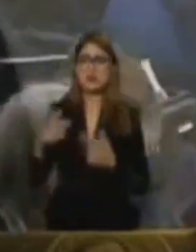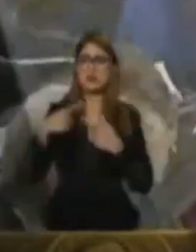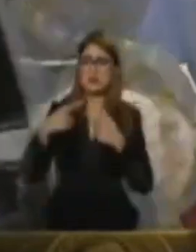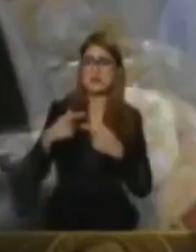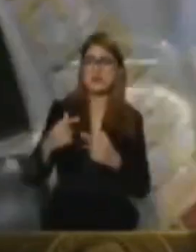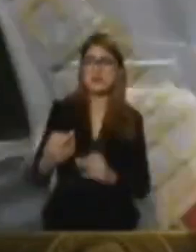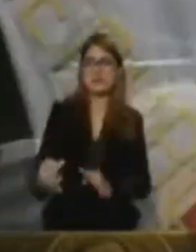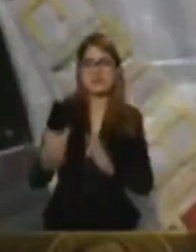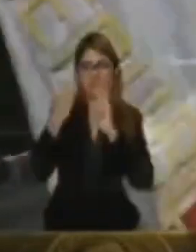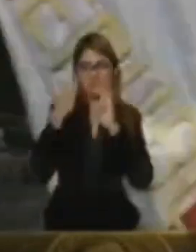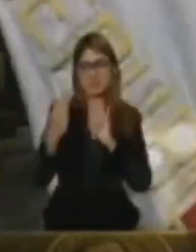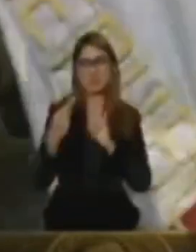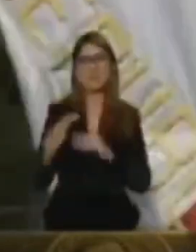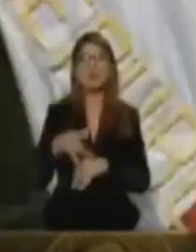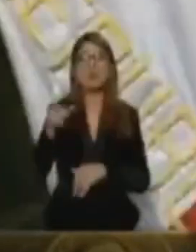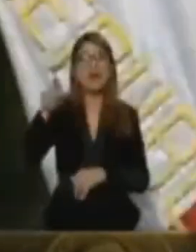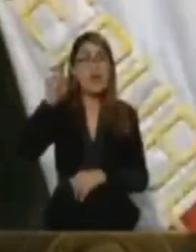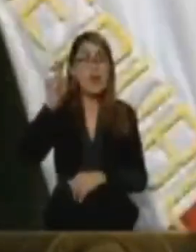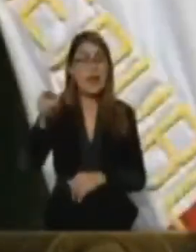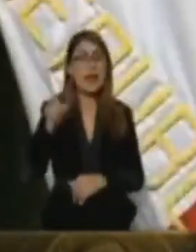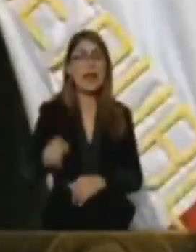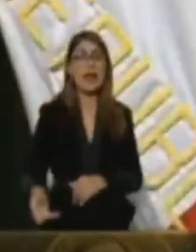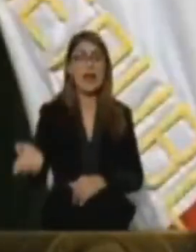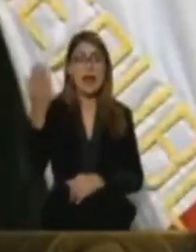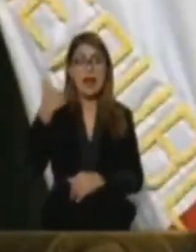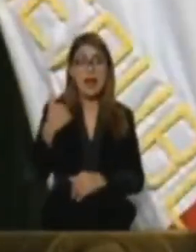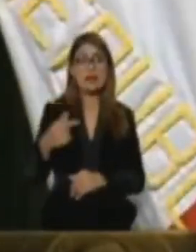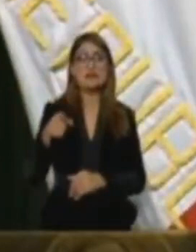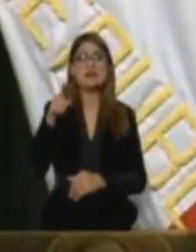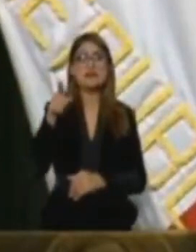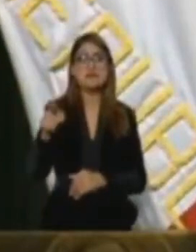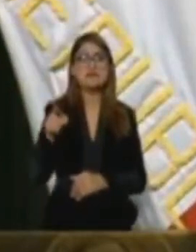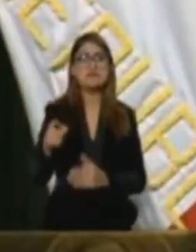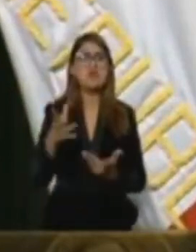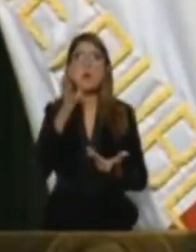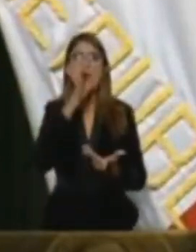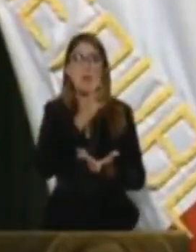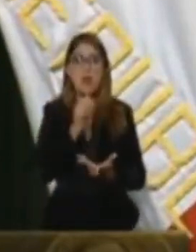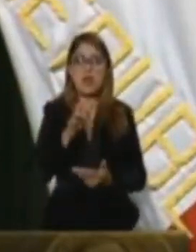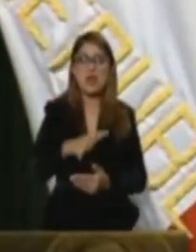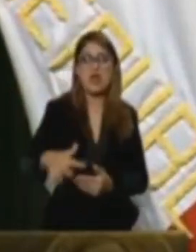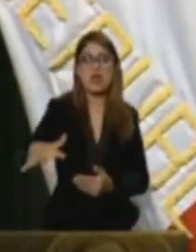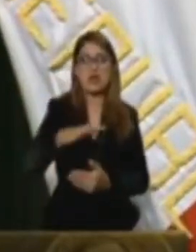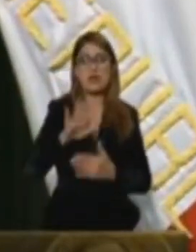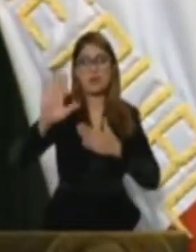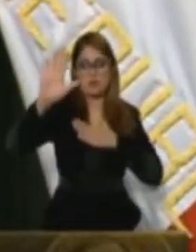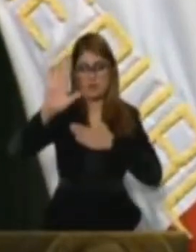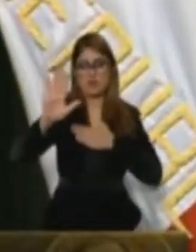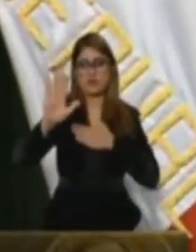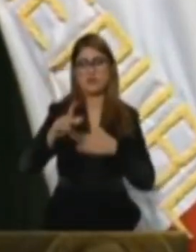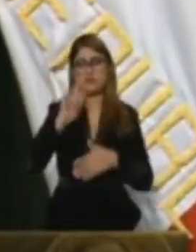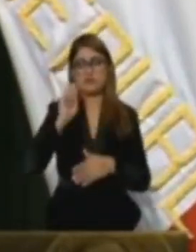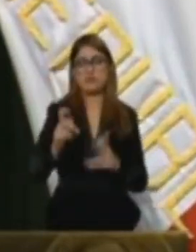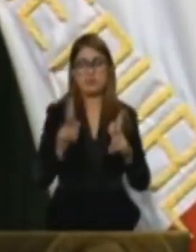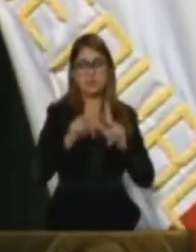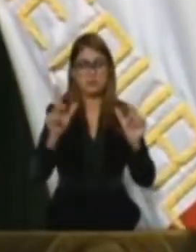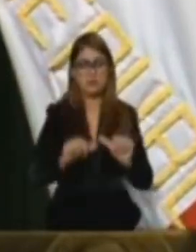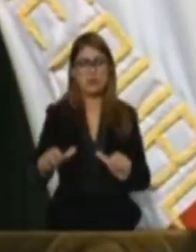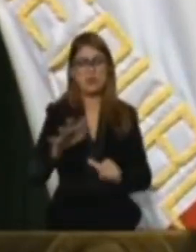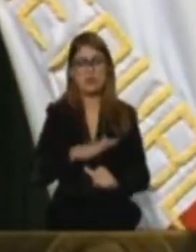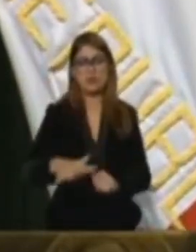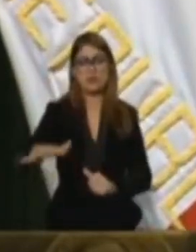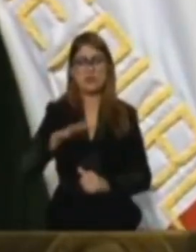de consiguiente, por ser él quien menos puede llevar a efecto la pacificación, supremo anhelo de todos los mexicanos.